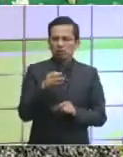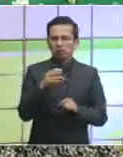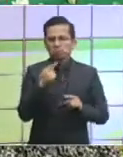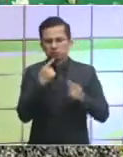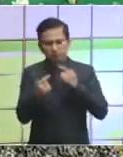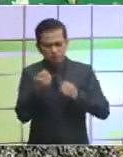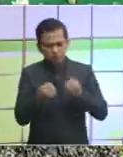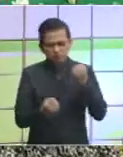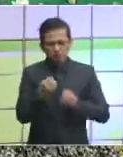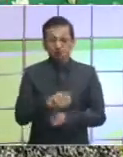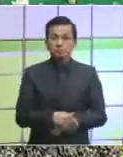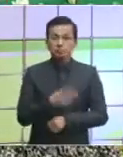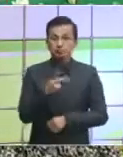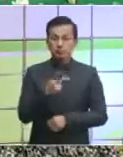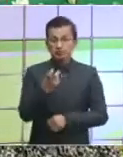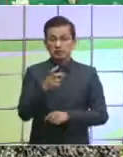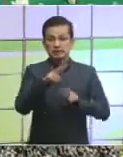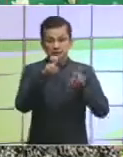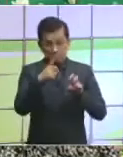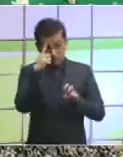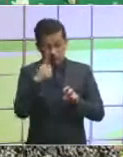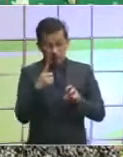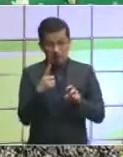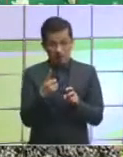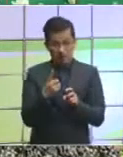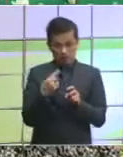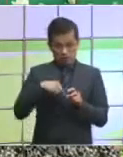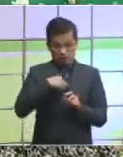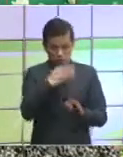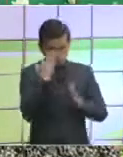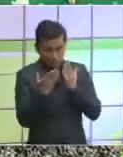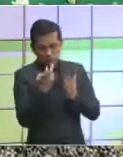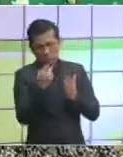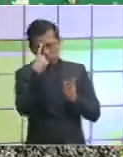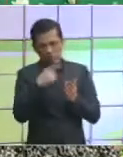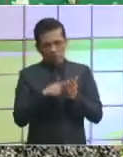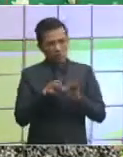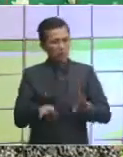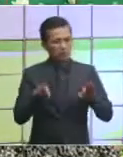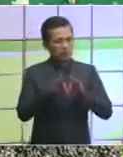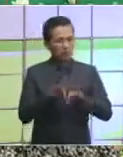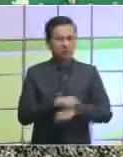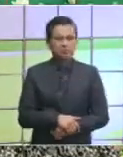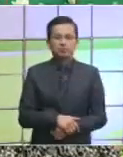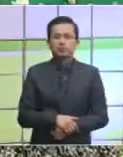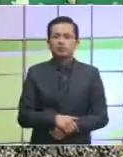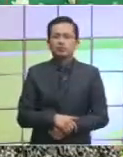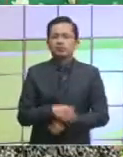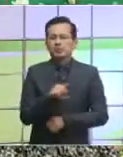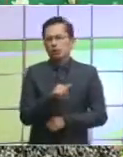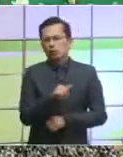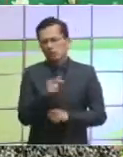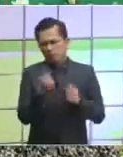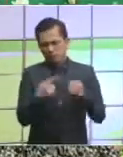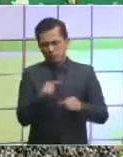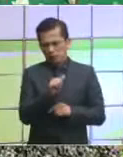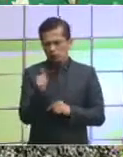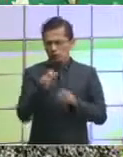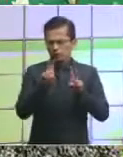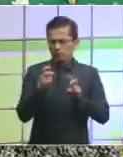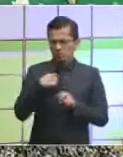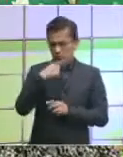explorar el tema general de las audiencias me parece muy importante otro tema que también creo que tiene que ver con la justicia